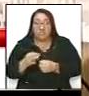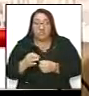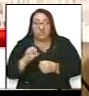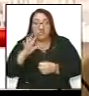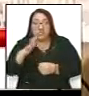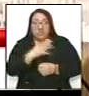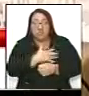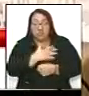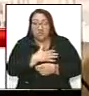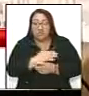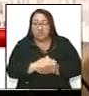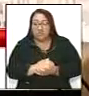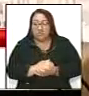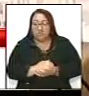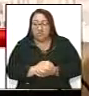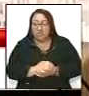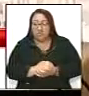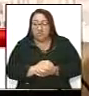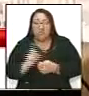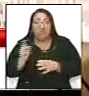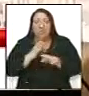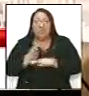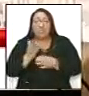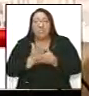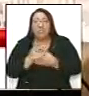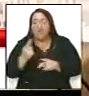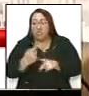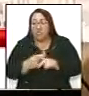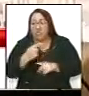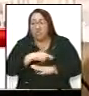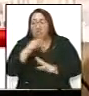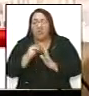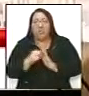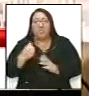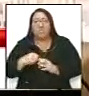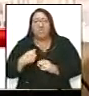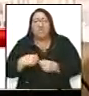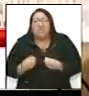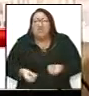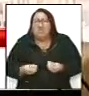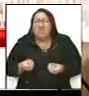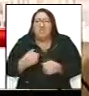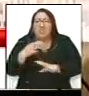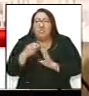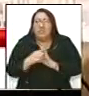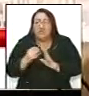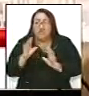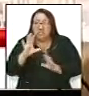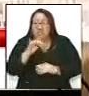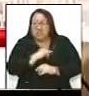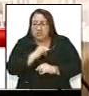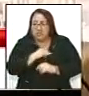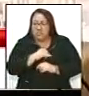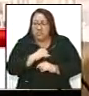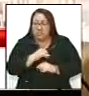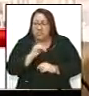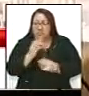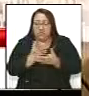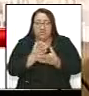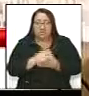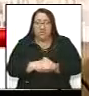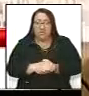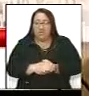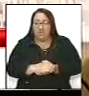quintos de secundaria ya no van al colegio, sino por proyectos municipales y por proyectos institucionales de los